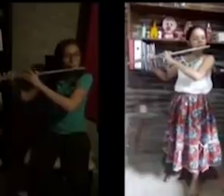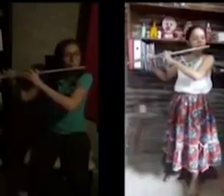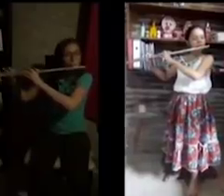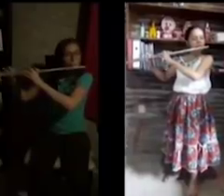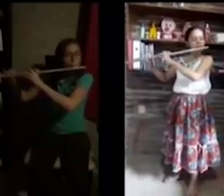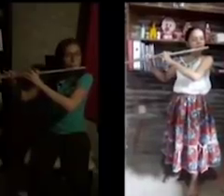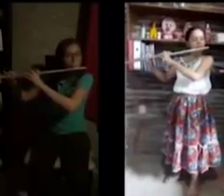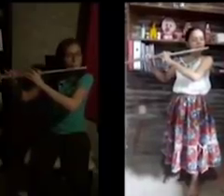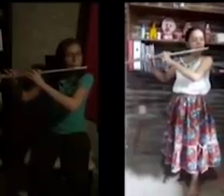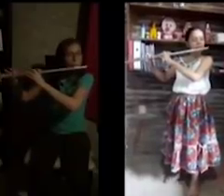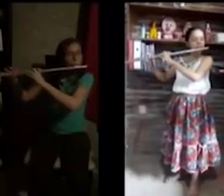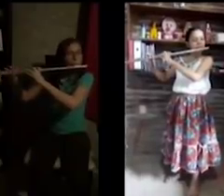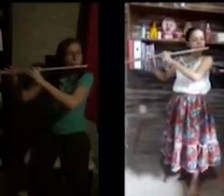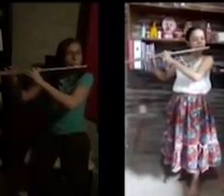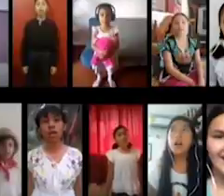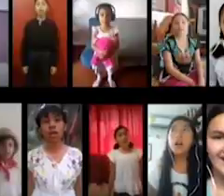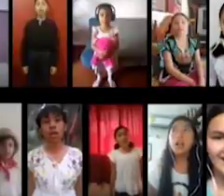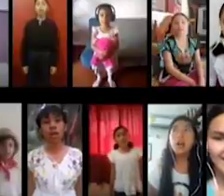¡Gracias!